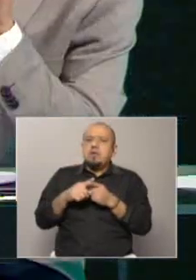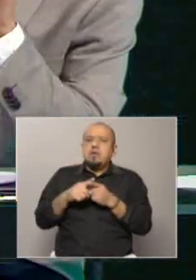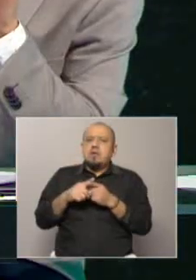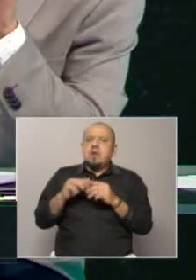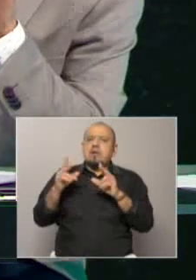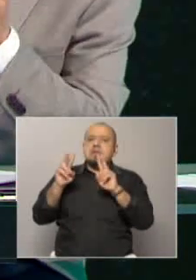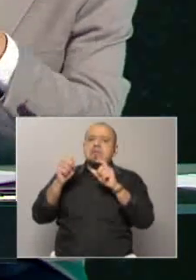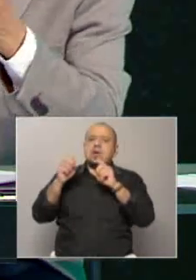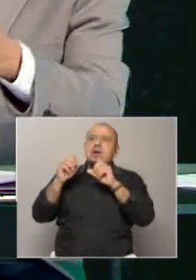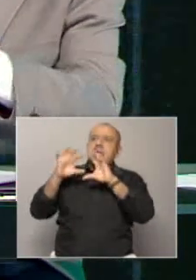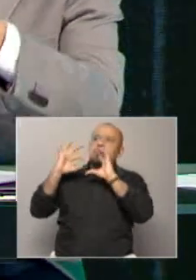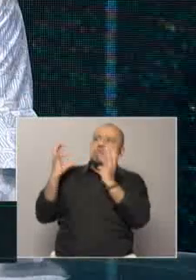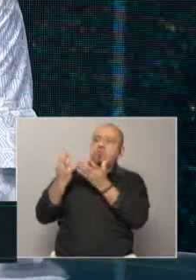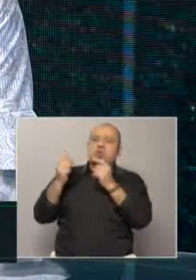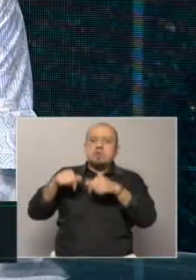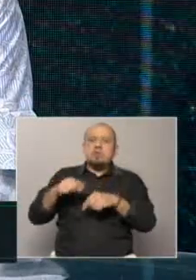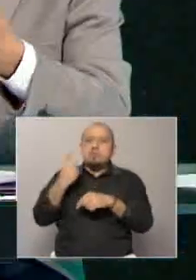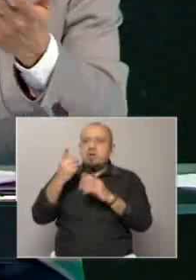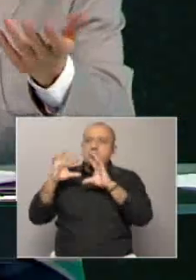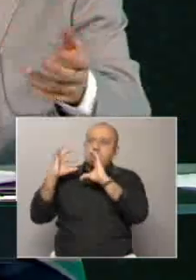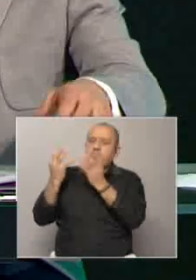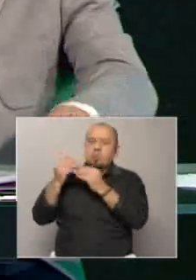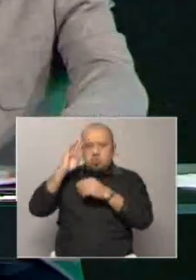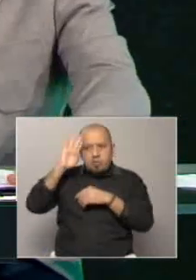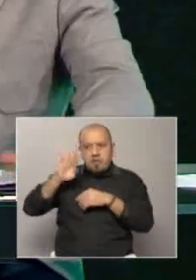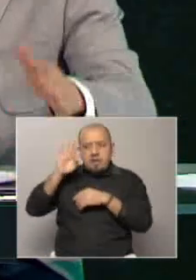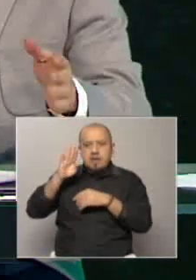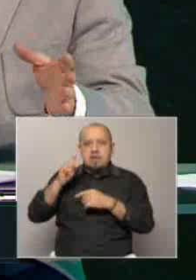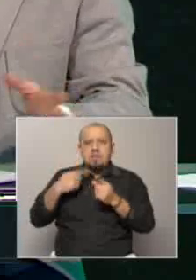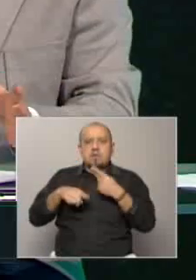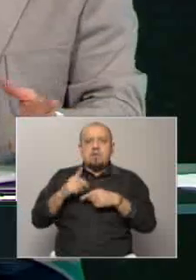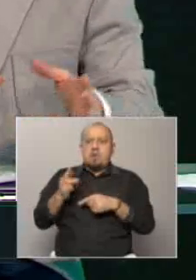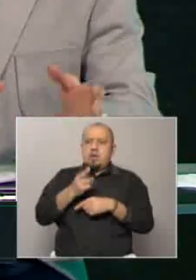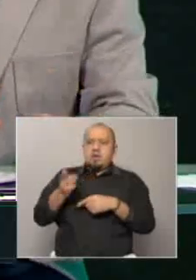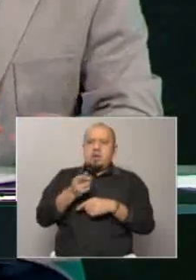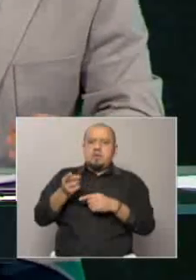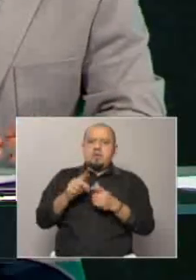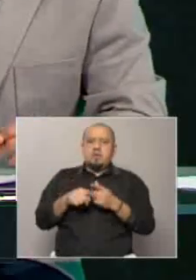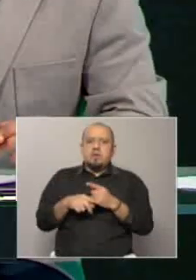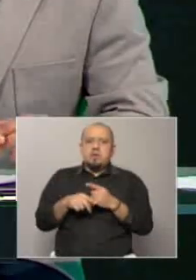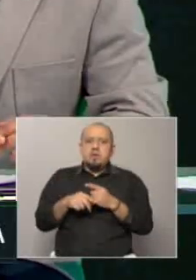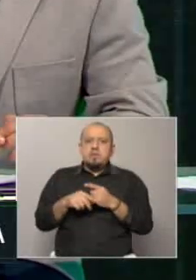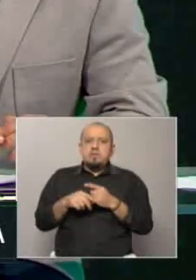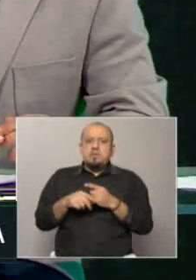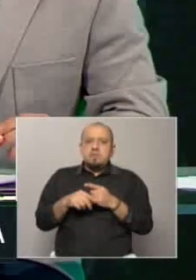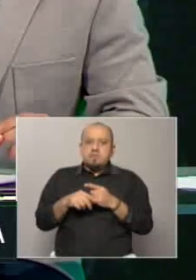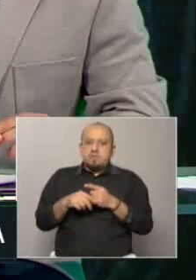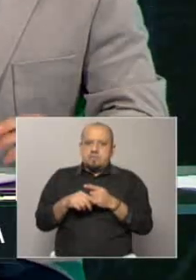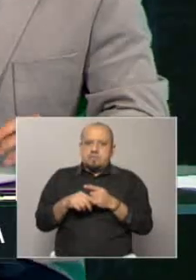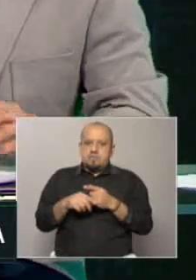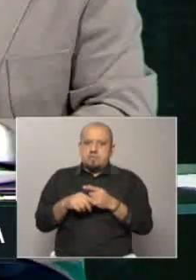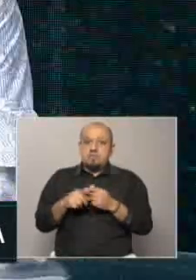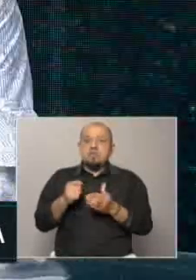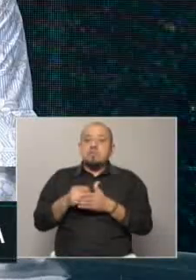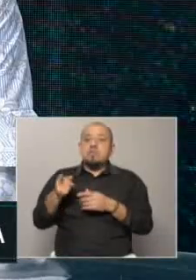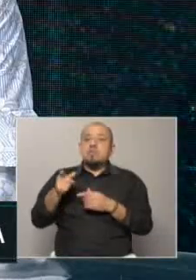es a nivel global. Es como para ser el primero del mundo y como un homenaje. Pero aparte es raro porque como... Debería de pagarlo un poco entonces todo el mundo, ¿no? No,